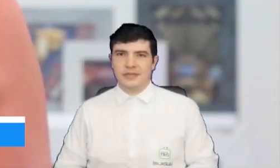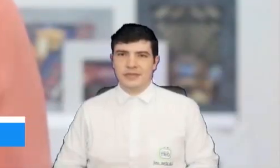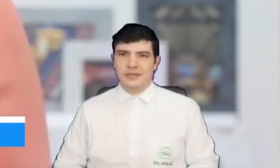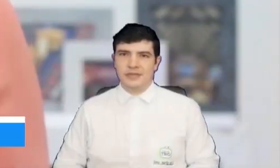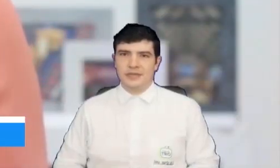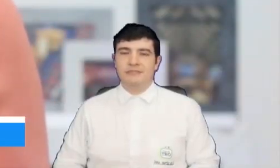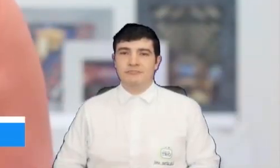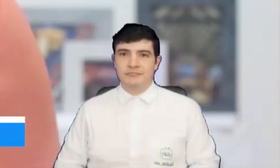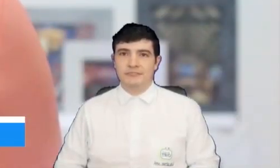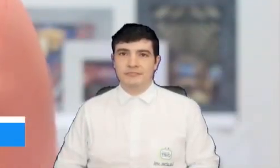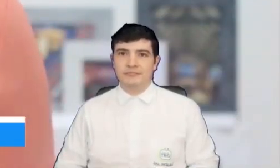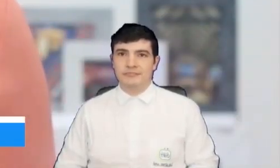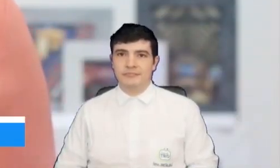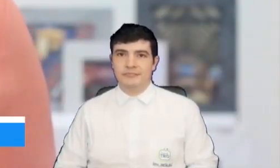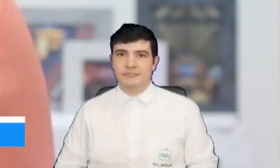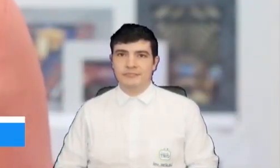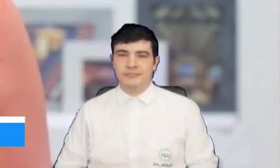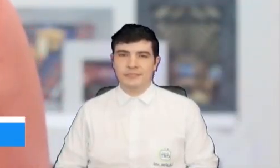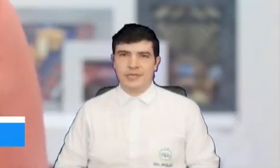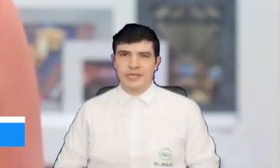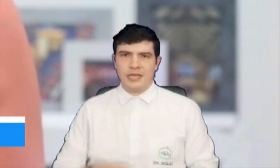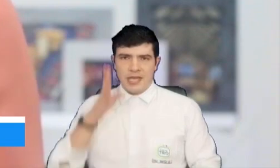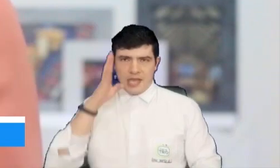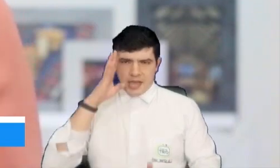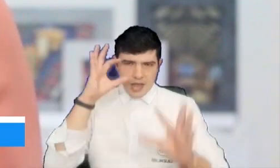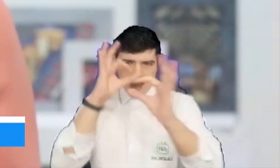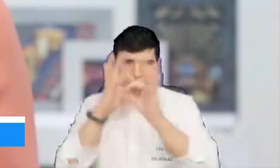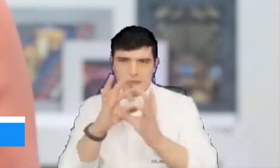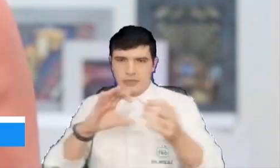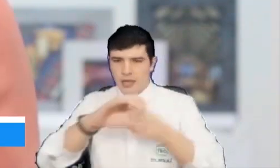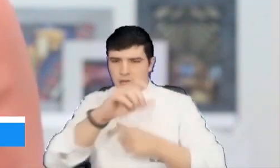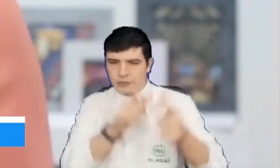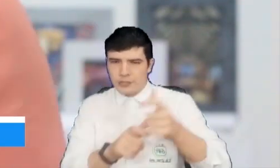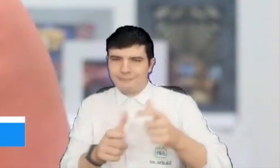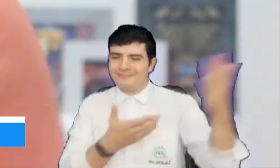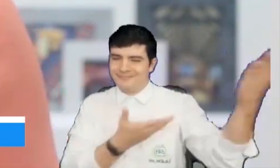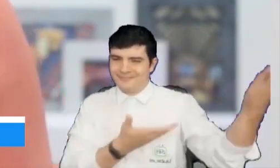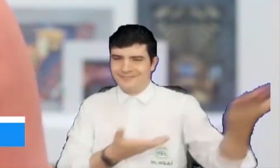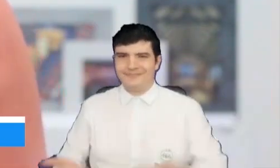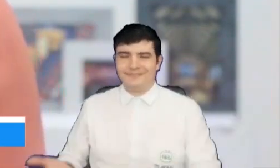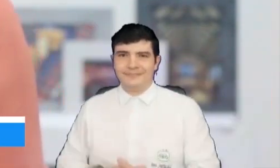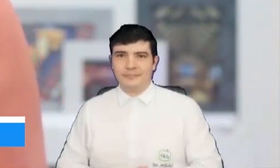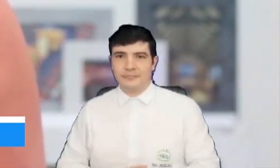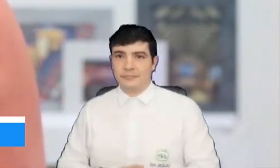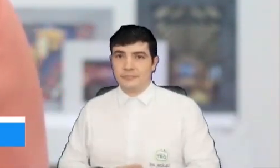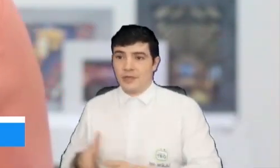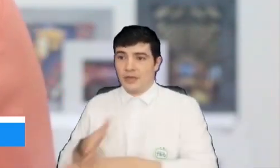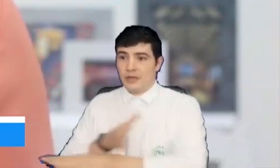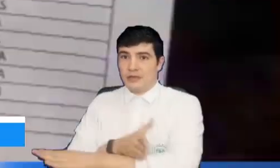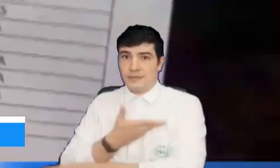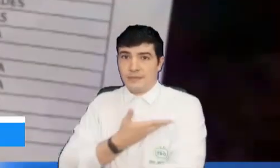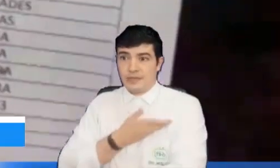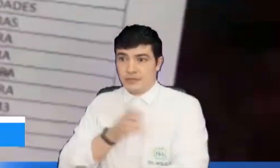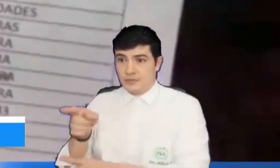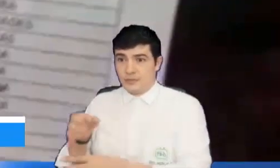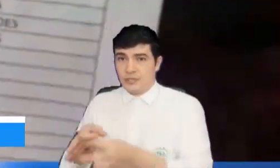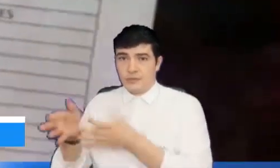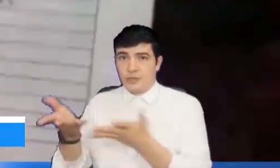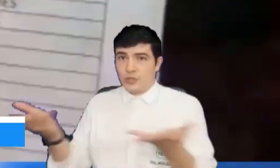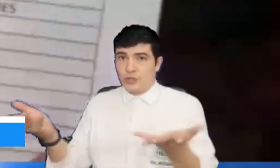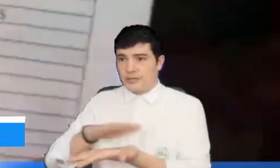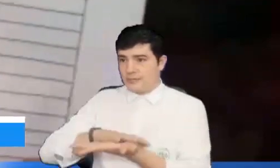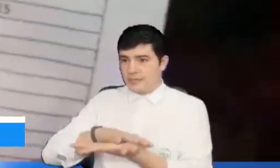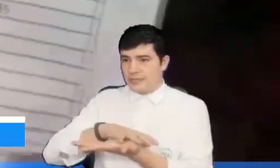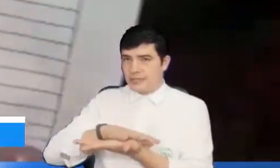Ciudadanum. Iniciamos en Sabana de Torres, donde una madre de familia denuncia que el PAE que le entregaron en la escuela no alcanzaría para un mes como